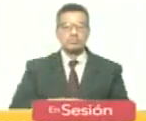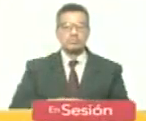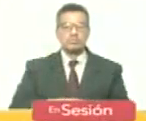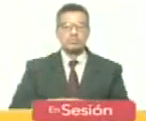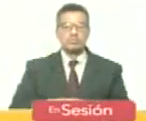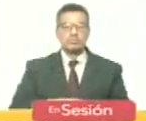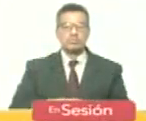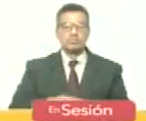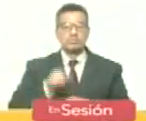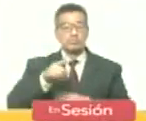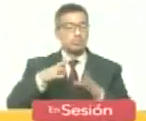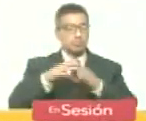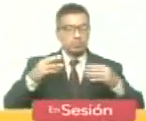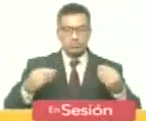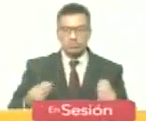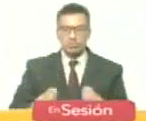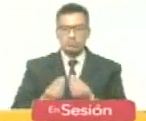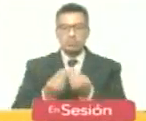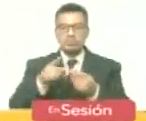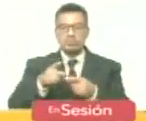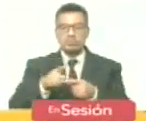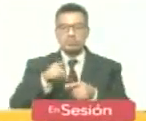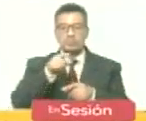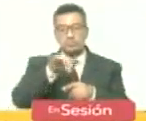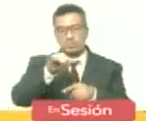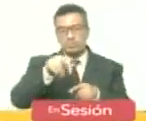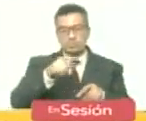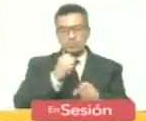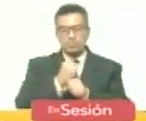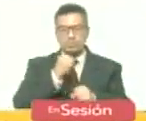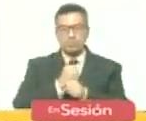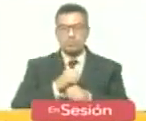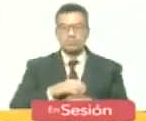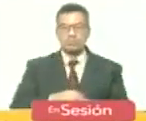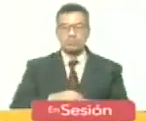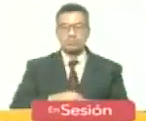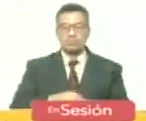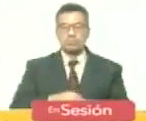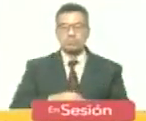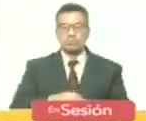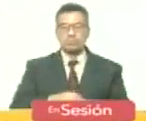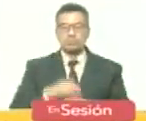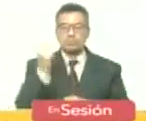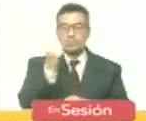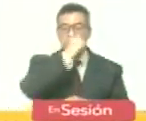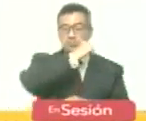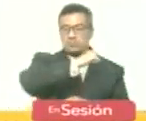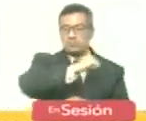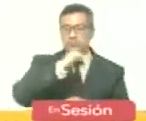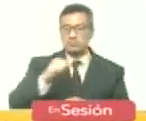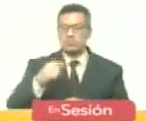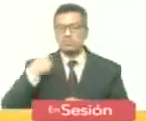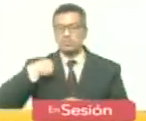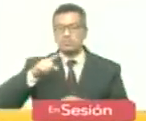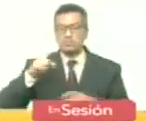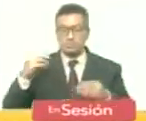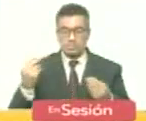Van juntos. Es la misma operación. El asesino tiene un